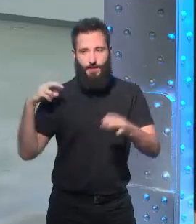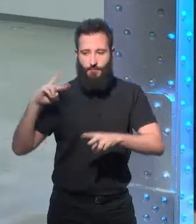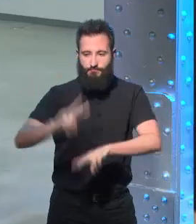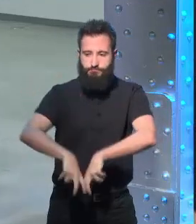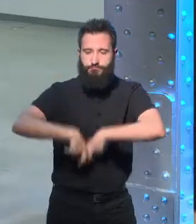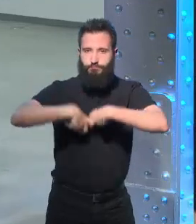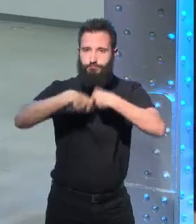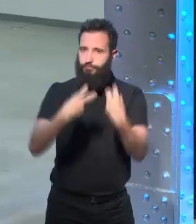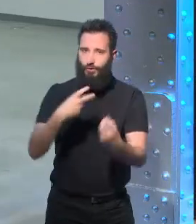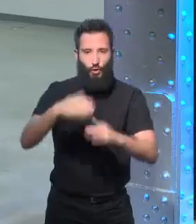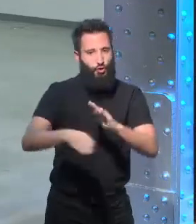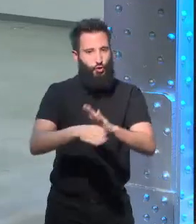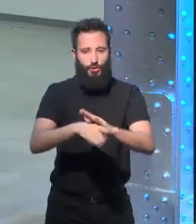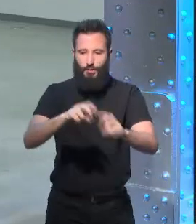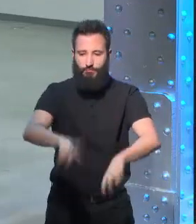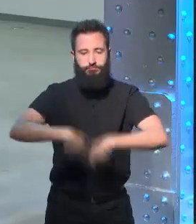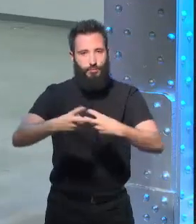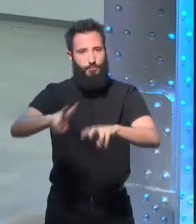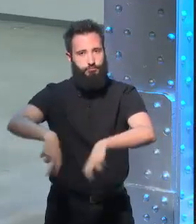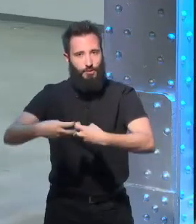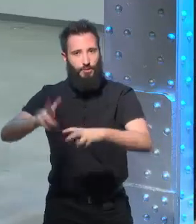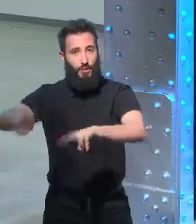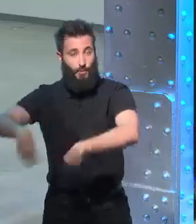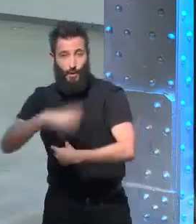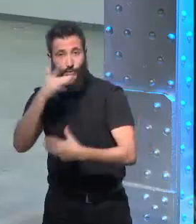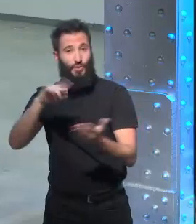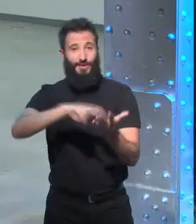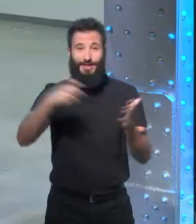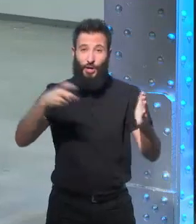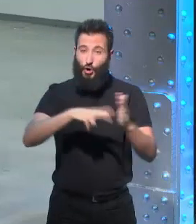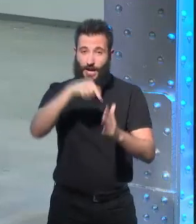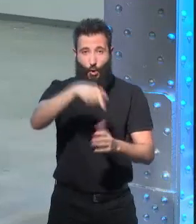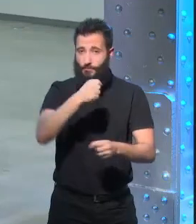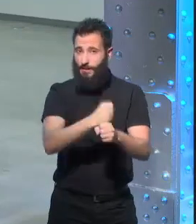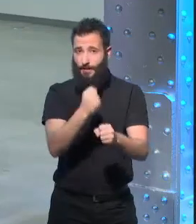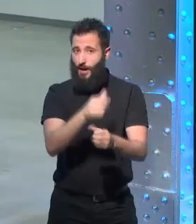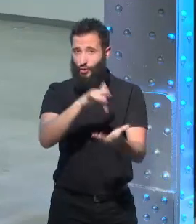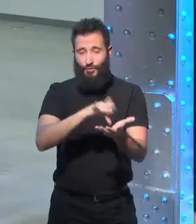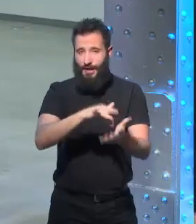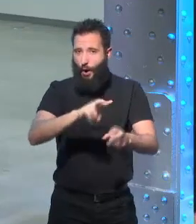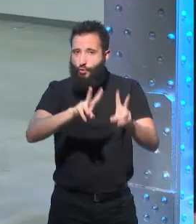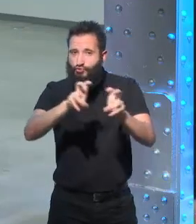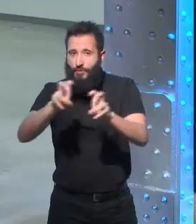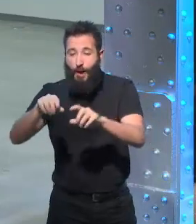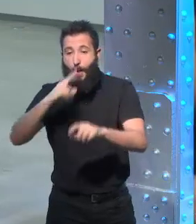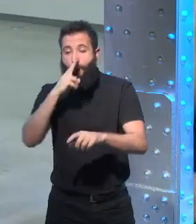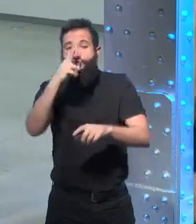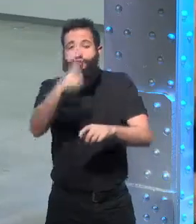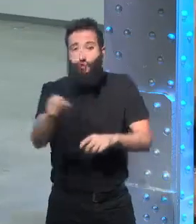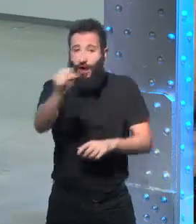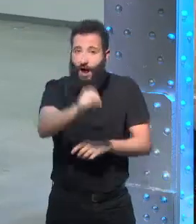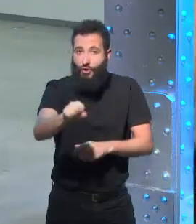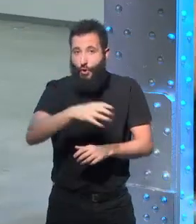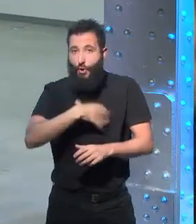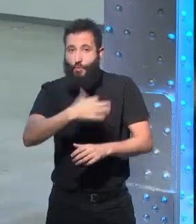sus aptitudes continuamente, porque la tecnología con la que hoy trabajan es innovadora, pero dentro de 2 años